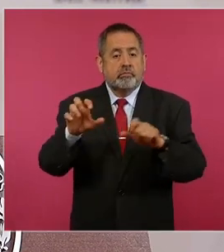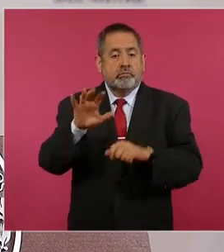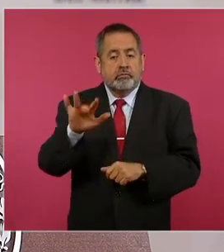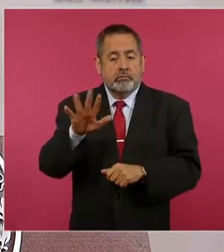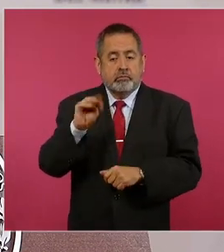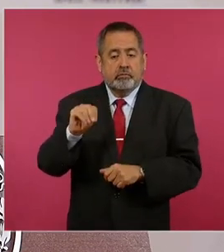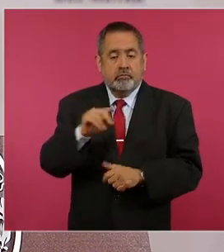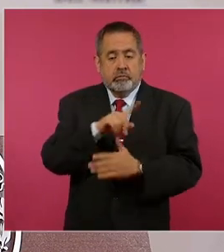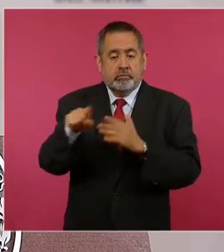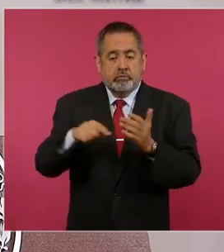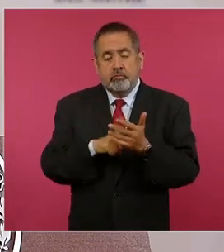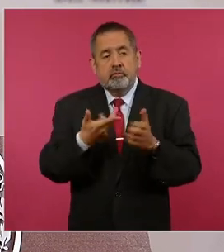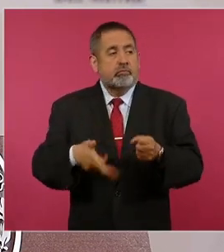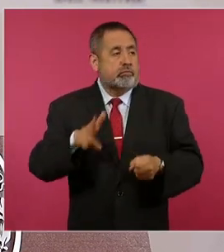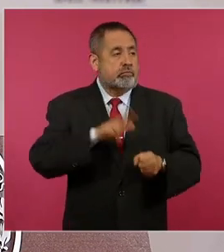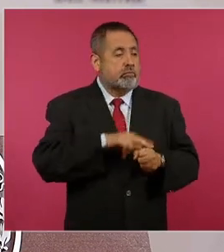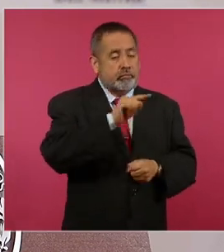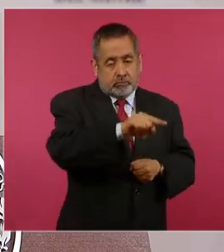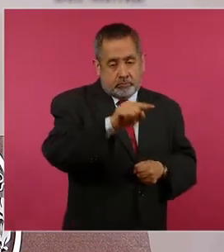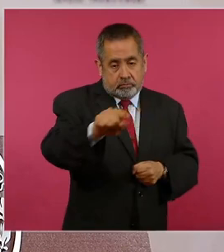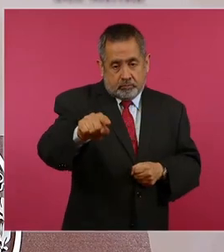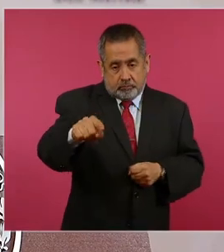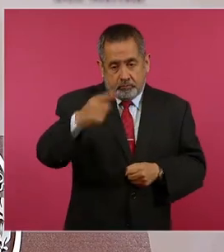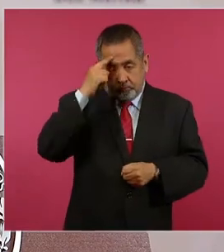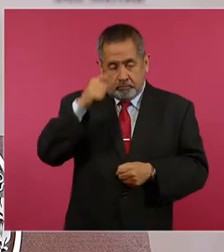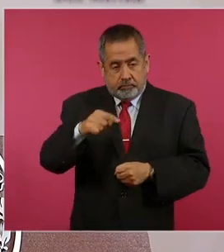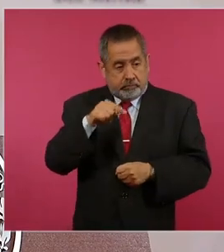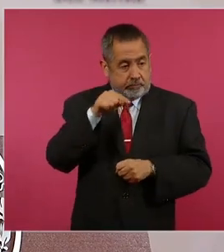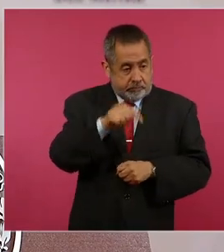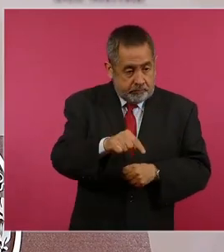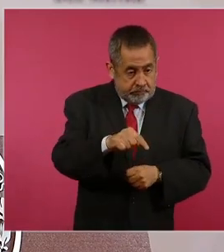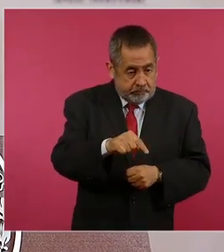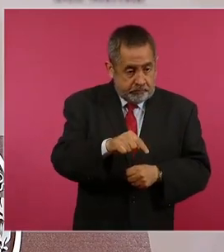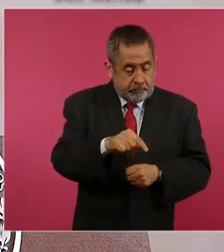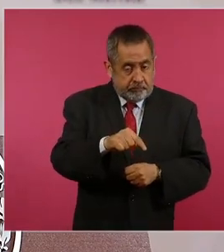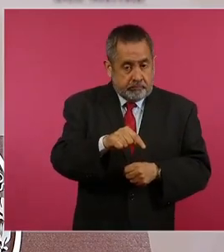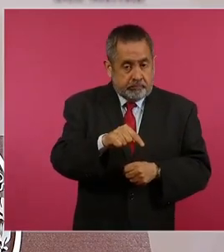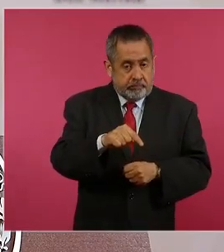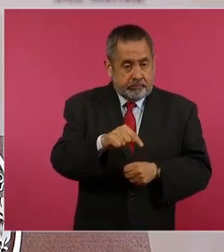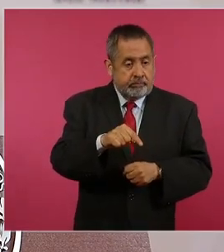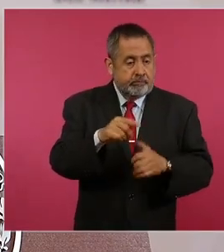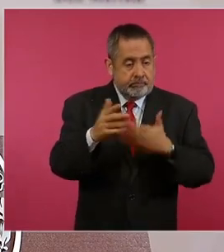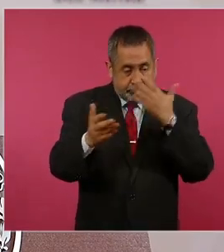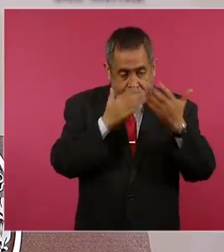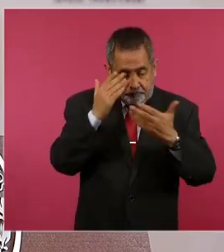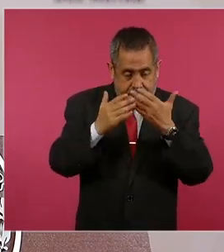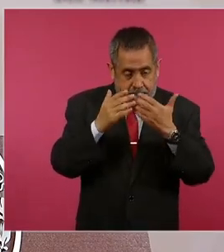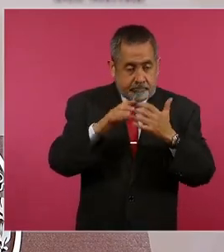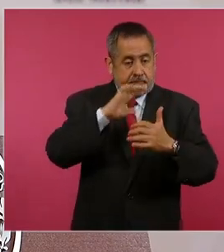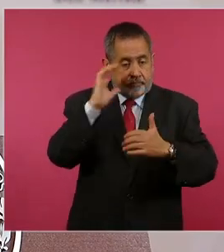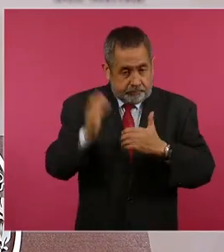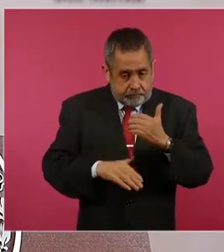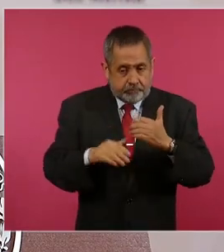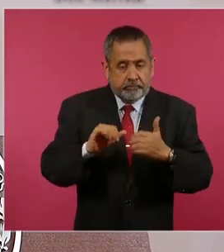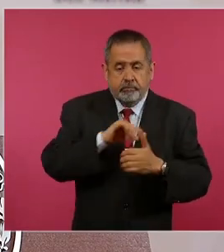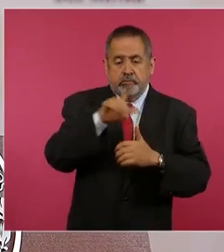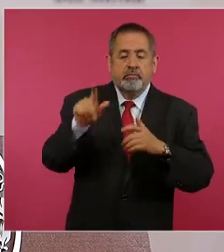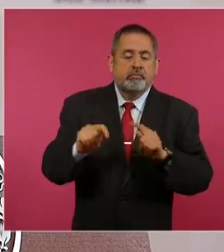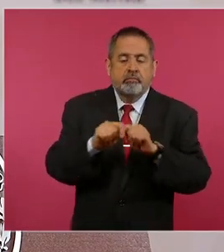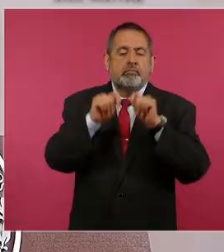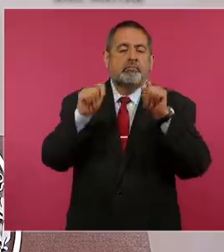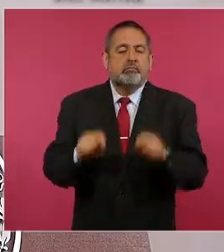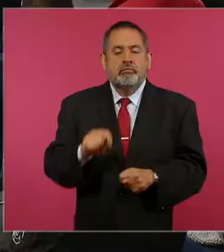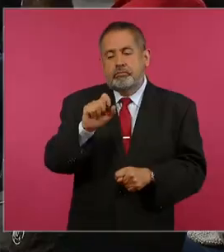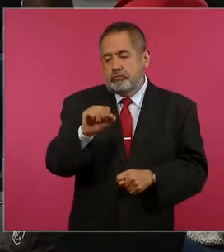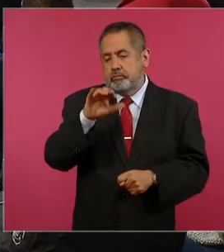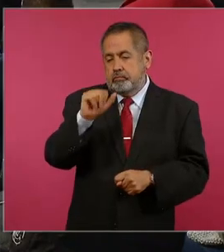759 campos clínicos, que son los previos a poder recibir su graduación, presentando su tesis o la